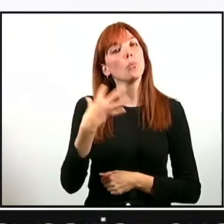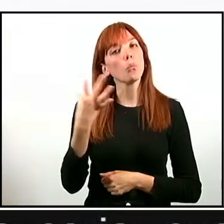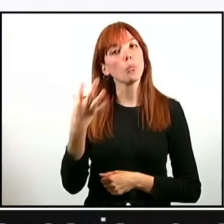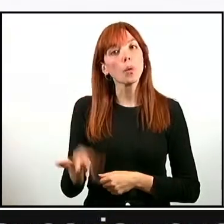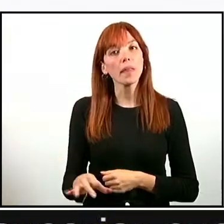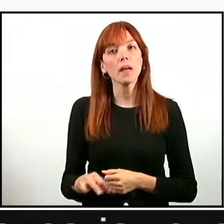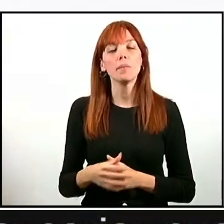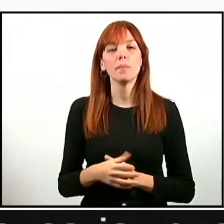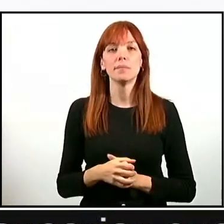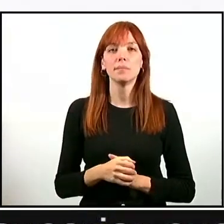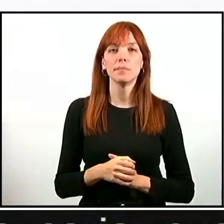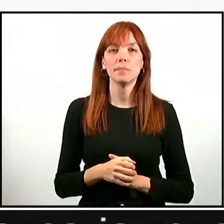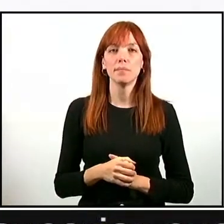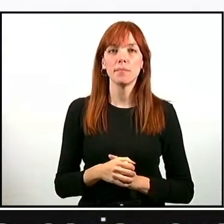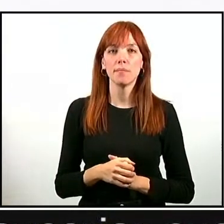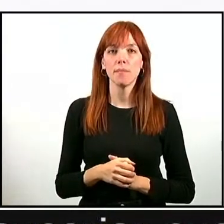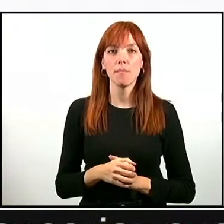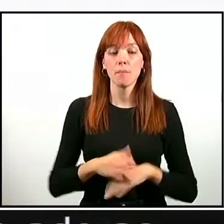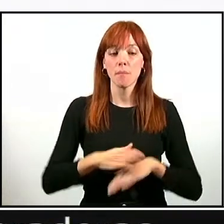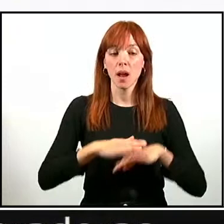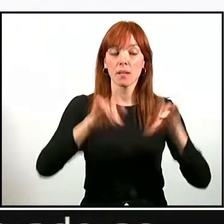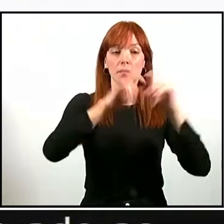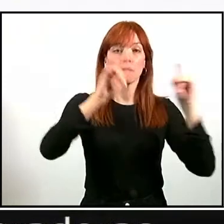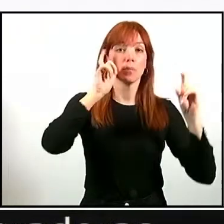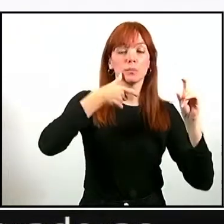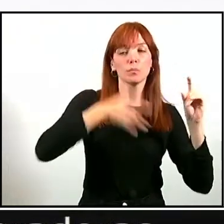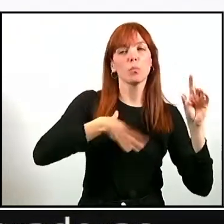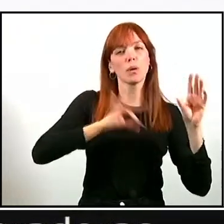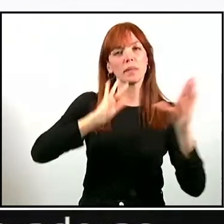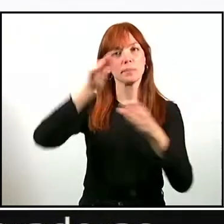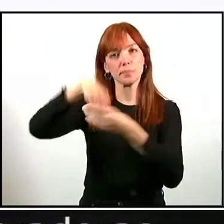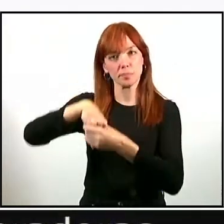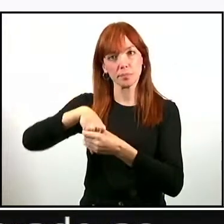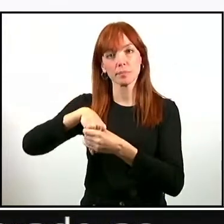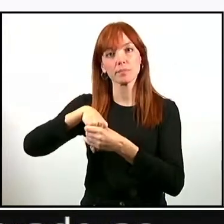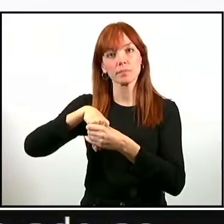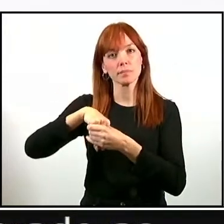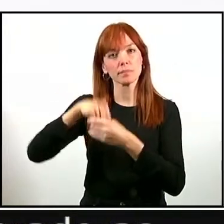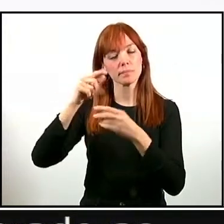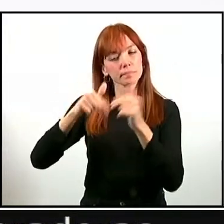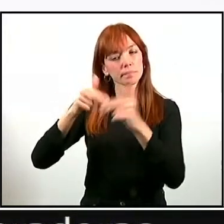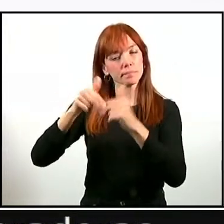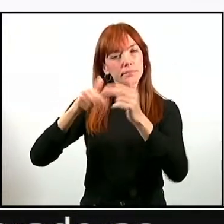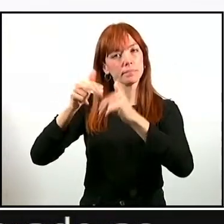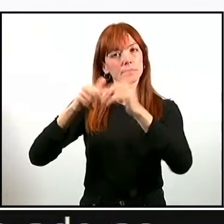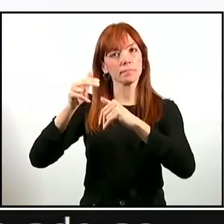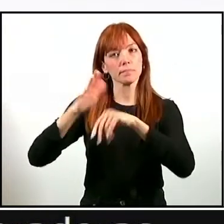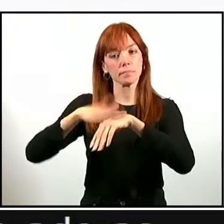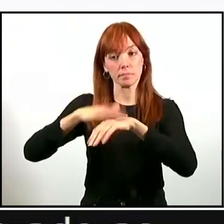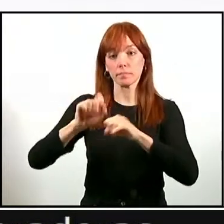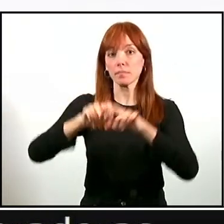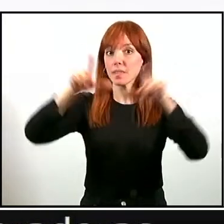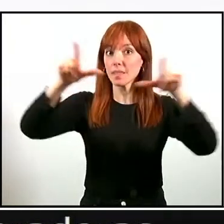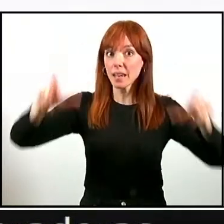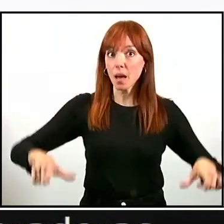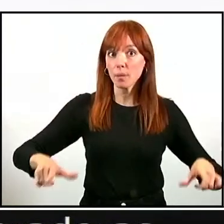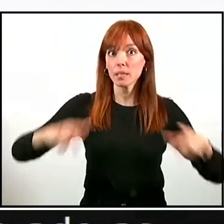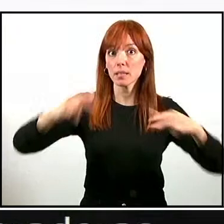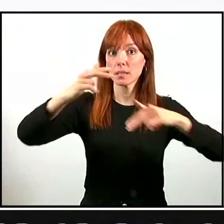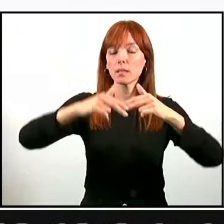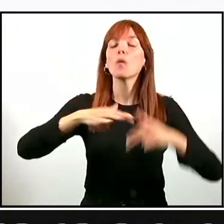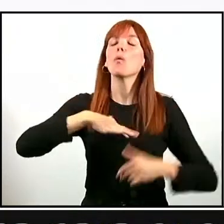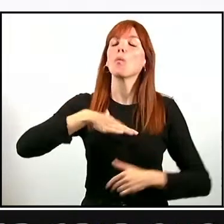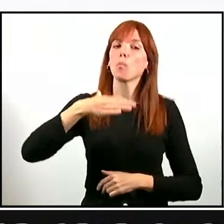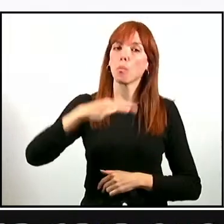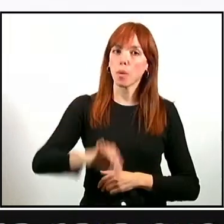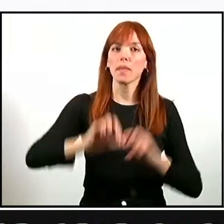operadoras puedan llegar a esa zona e invertir en esa zona para que esas naves industriales puedan tener la